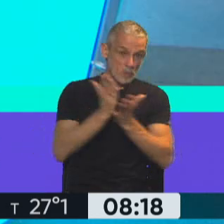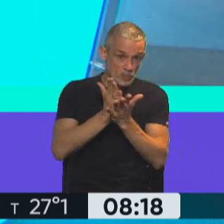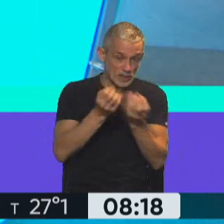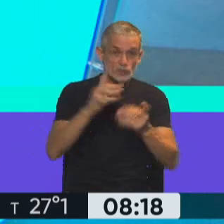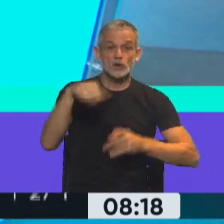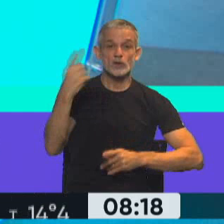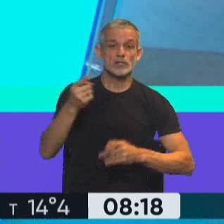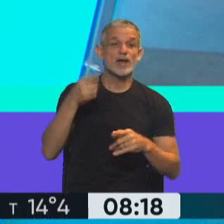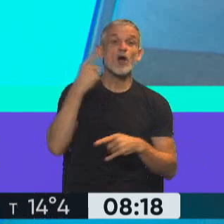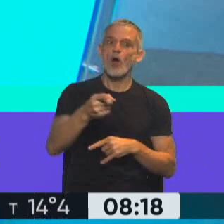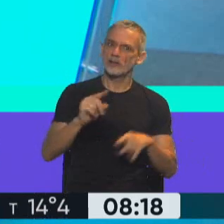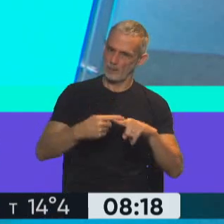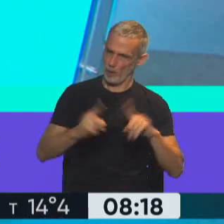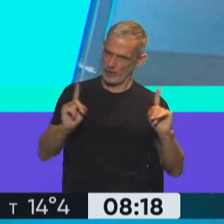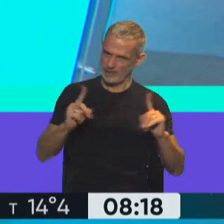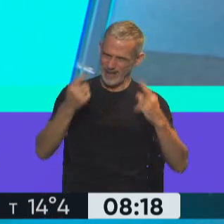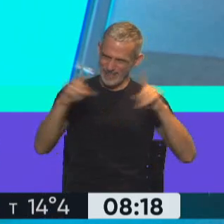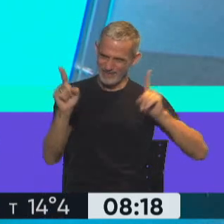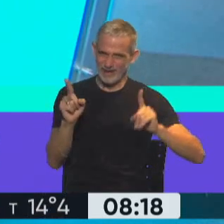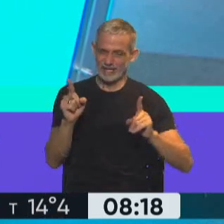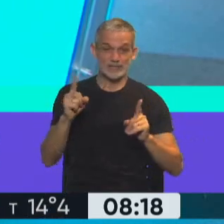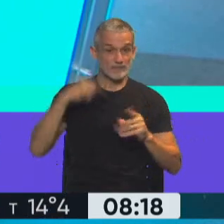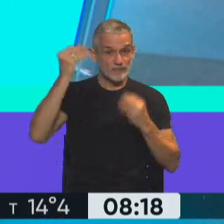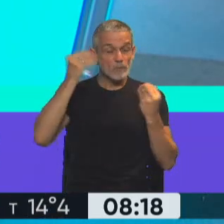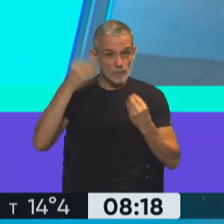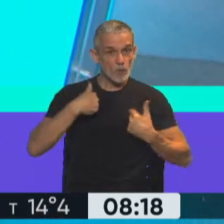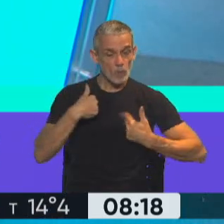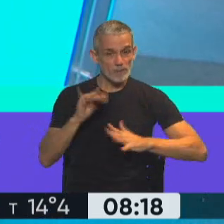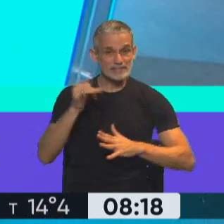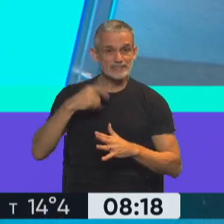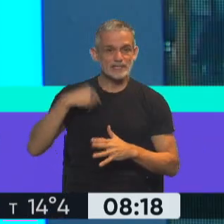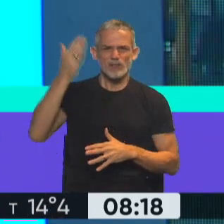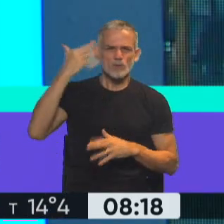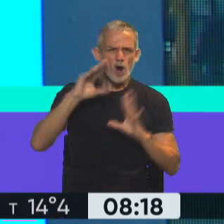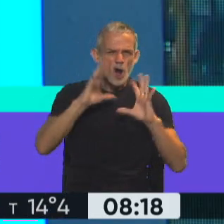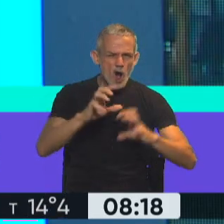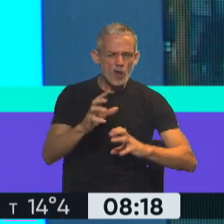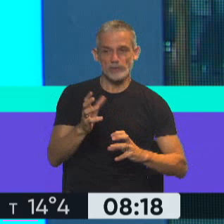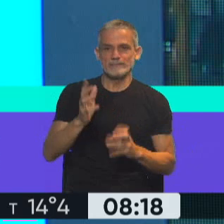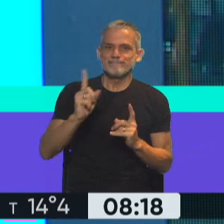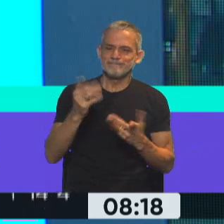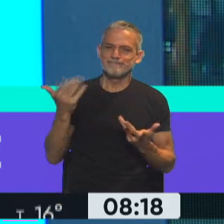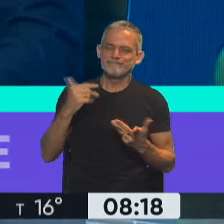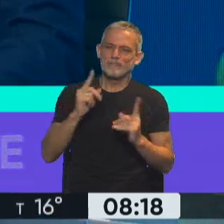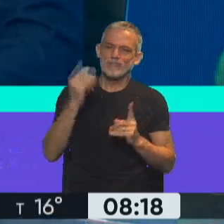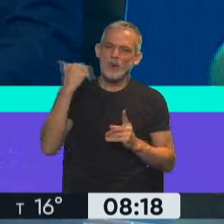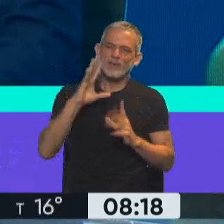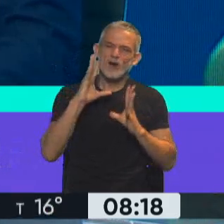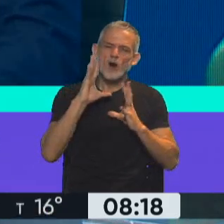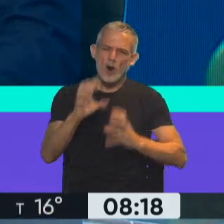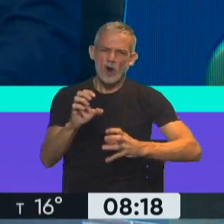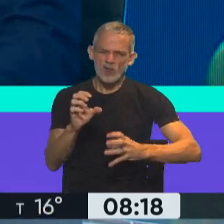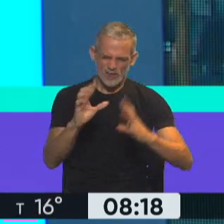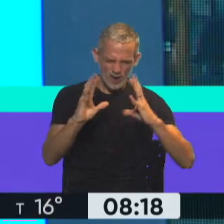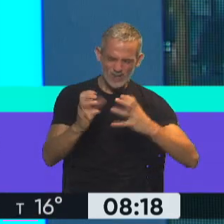otra cosa es una antipolítica. Sí me preocupa esta idea de los discursos de odio, ¿no? Por esto que yo te decía anteriormente, que esto